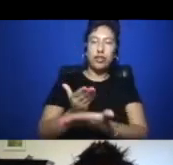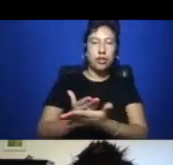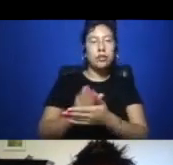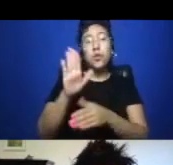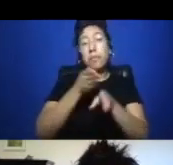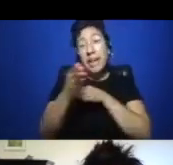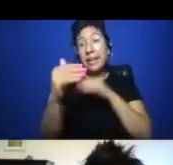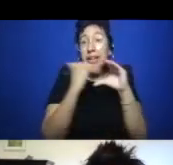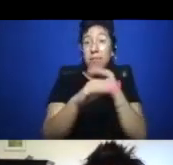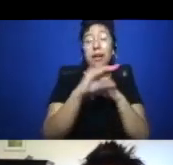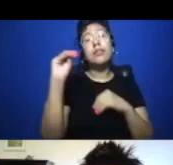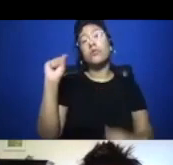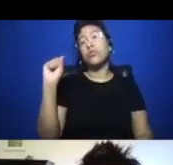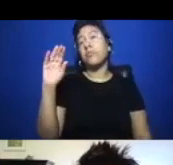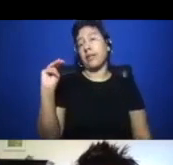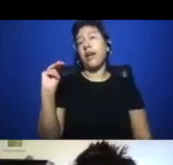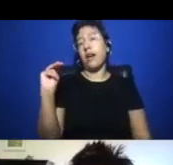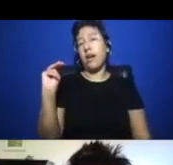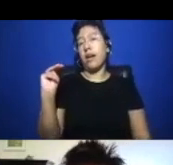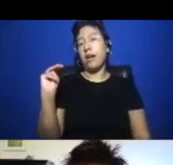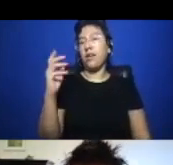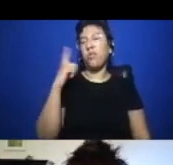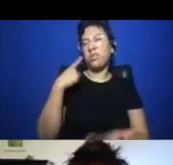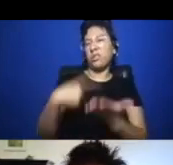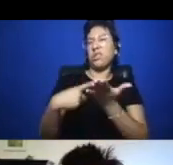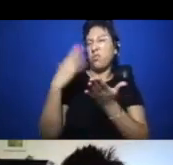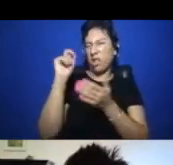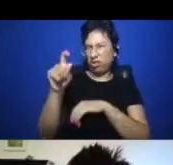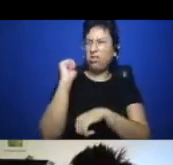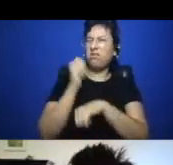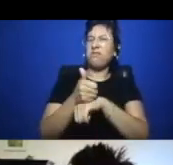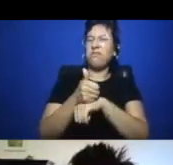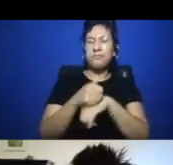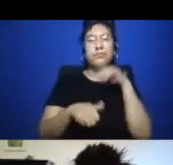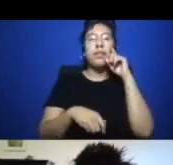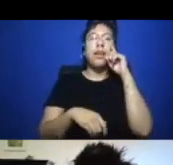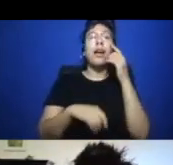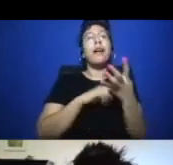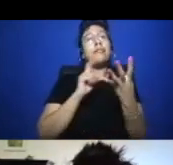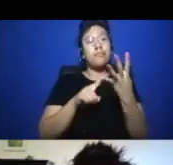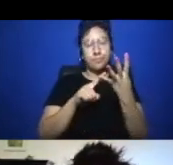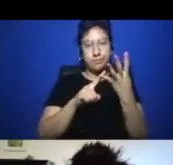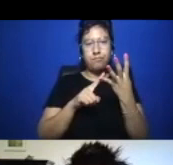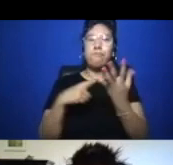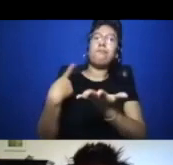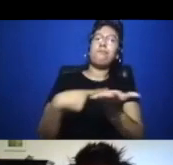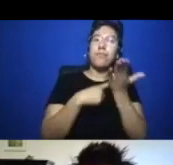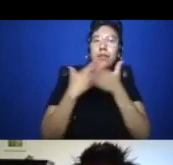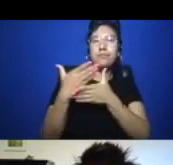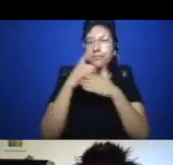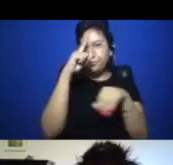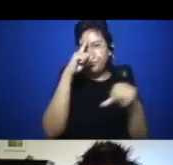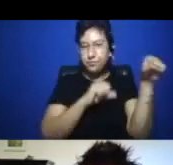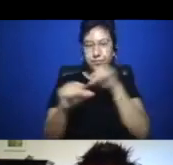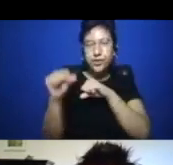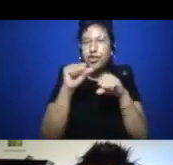autentificación de dos factores en sus cuentas de redes sociales y de correo electrónico y discutir por